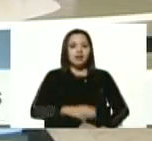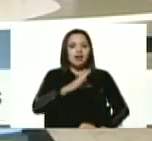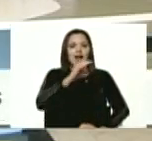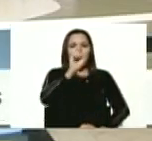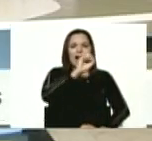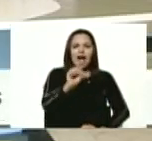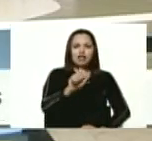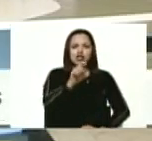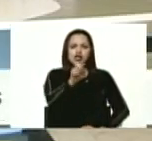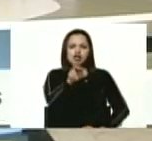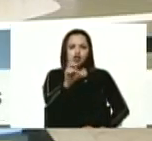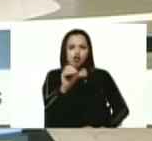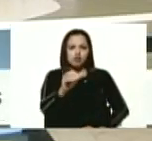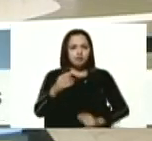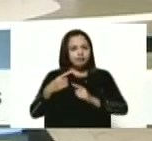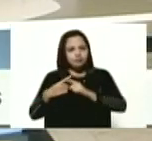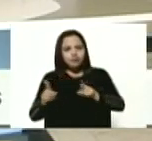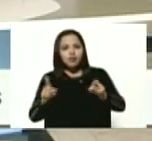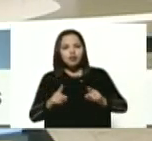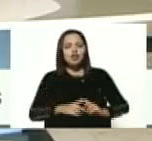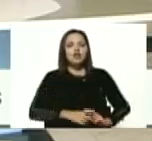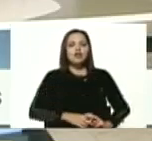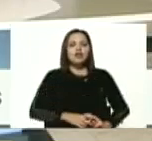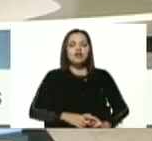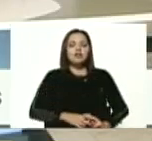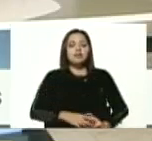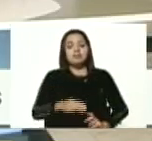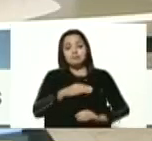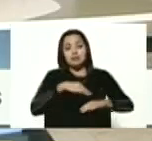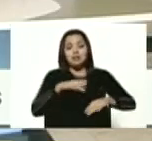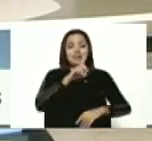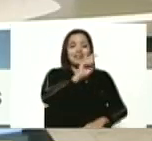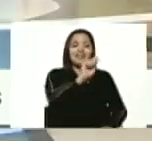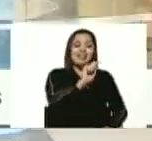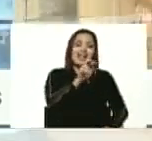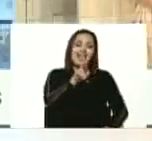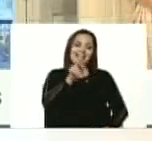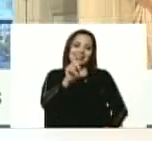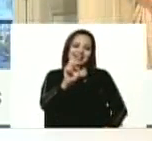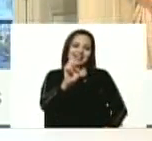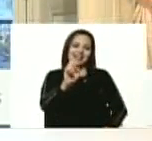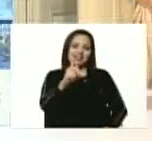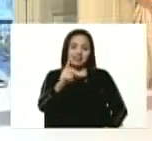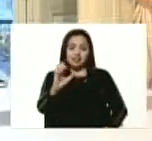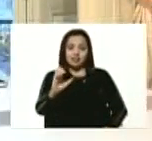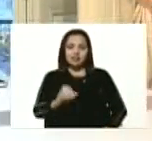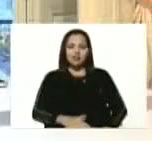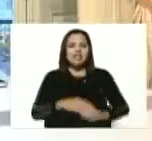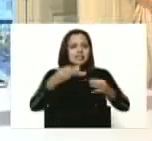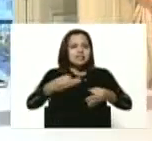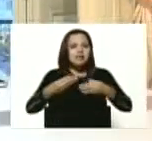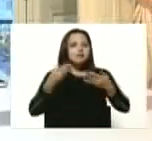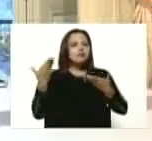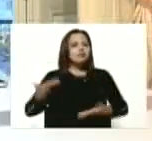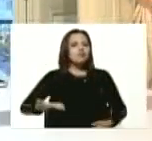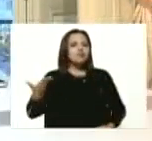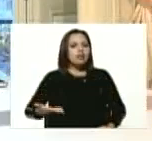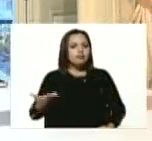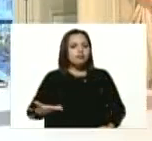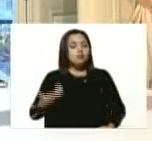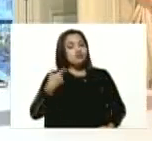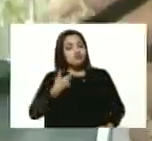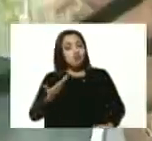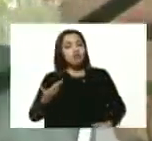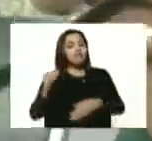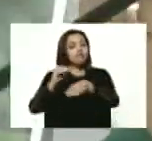Tarek, Al-Aissami, la gran misión Agrovenezuela. Siempre es importante, y yo le recomiendo a